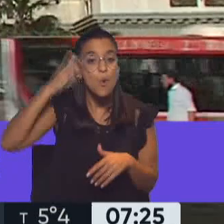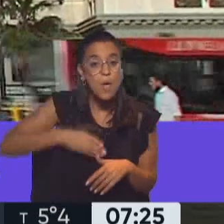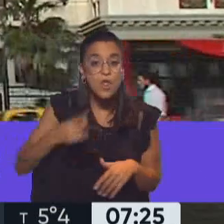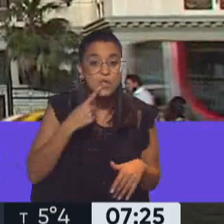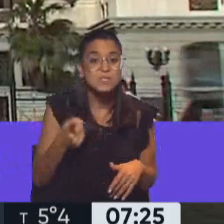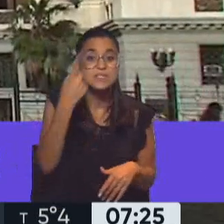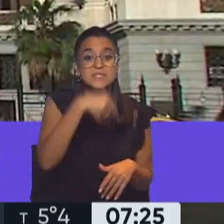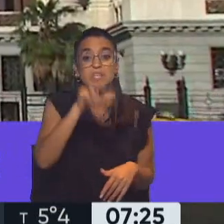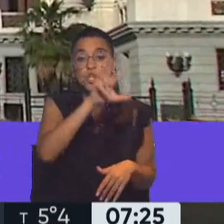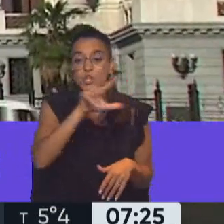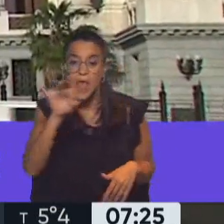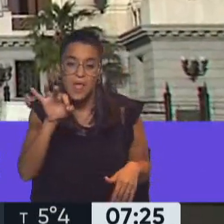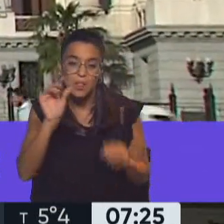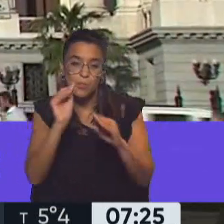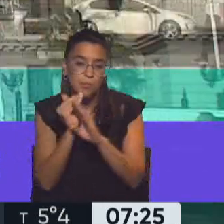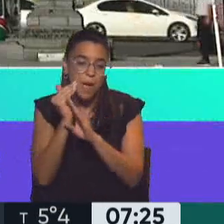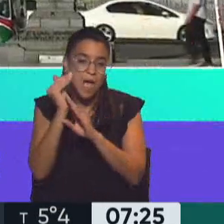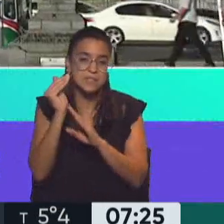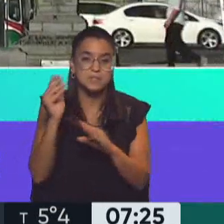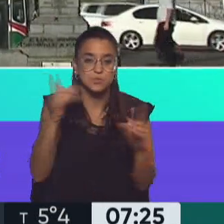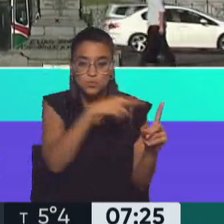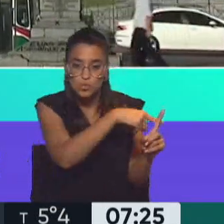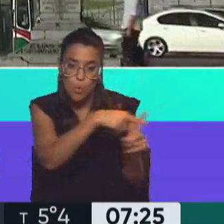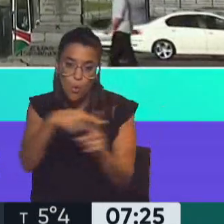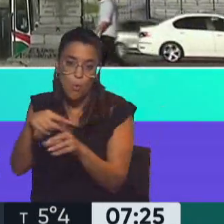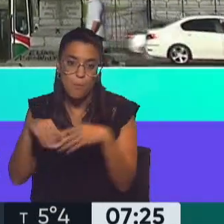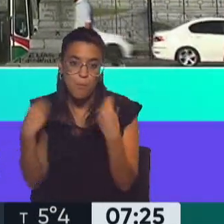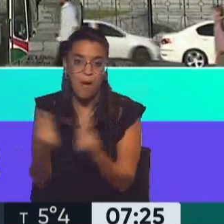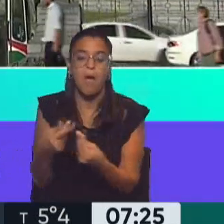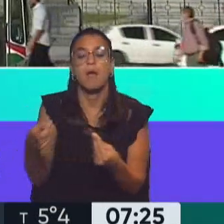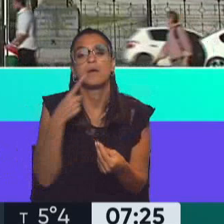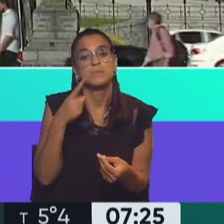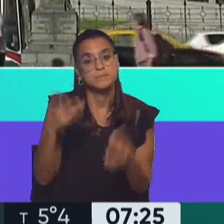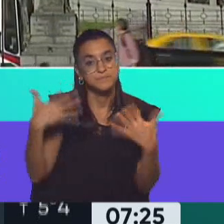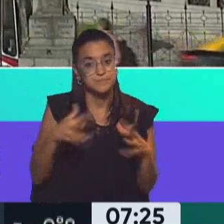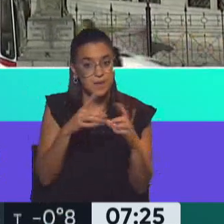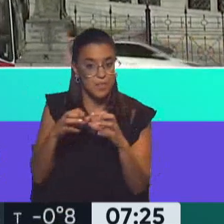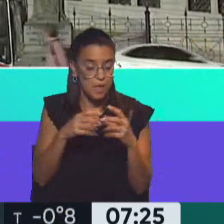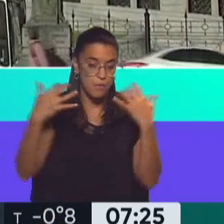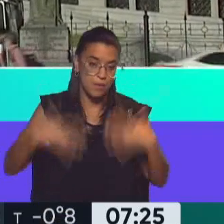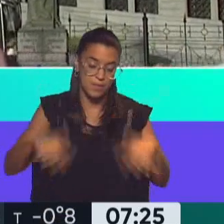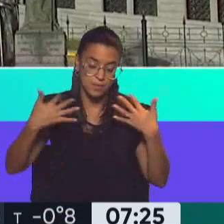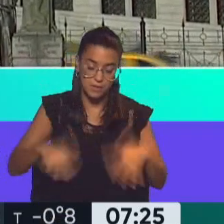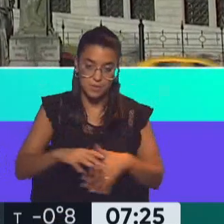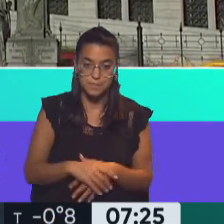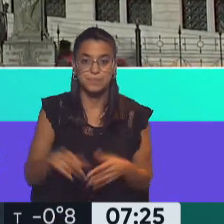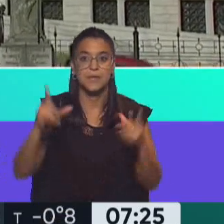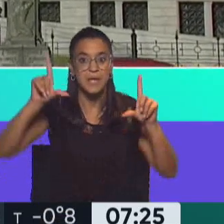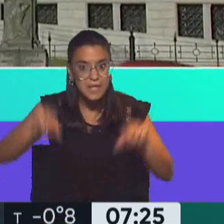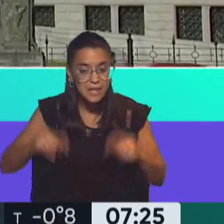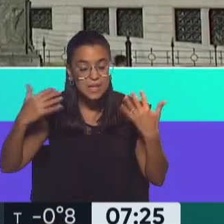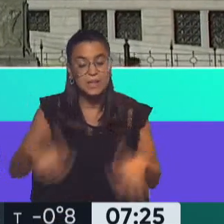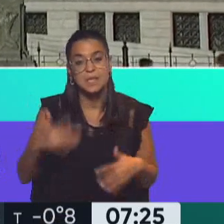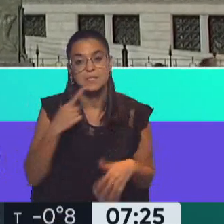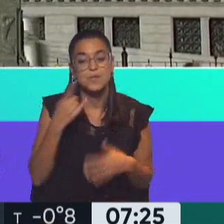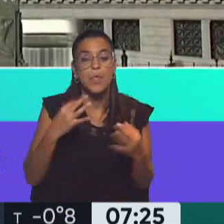que con 130 y pico, sumatoria, por supuesto, de las negativas, va a ser un debate picante, intenso.